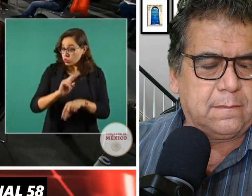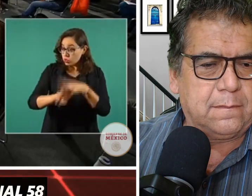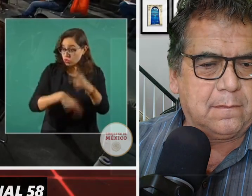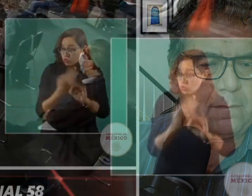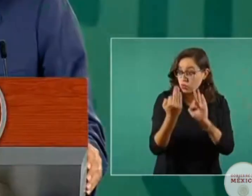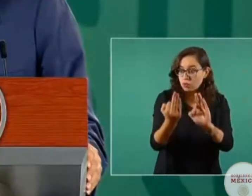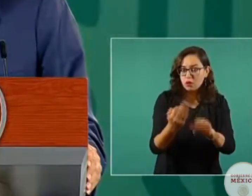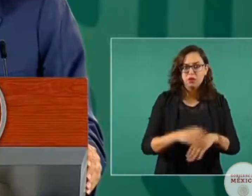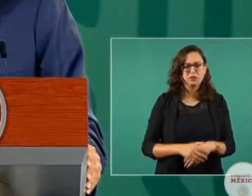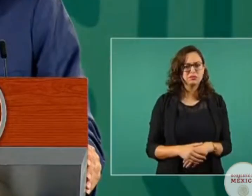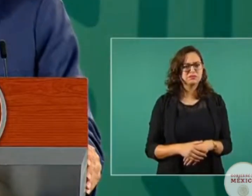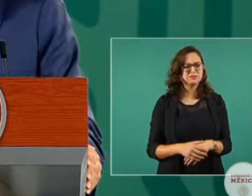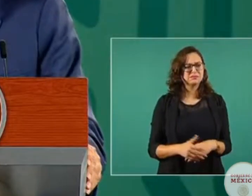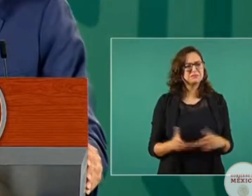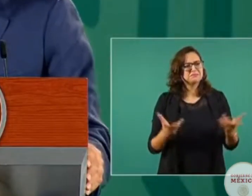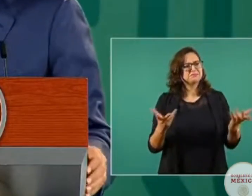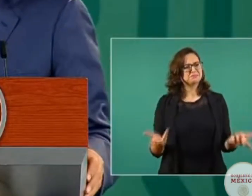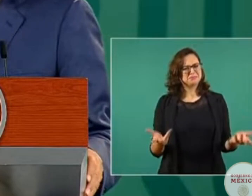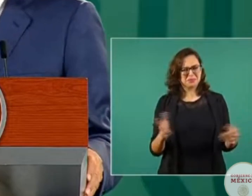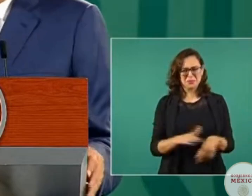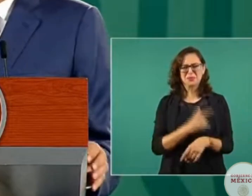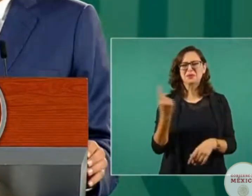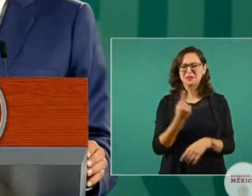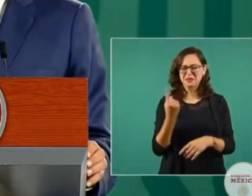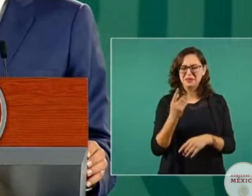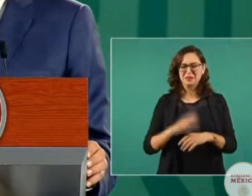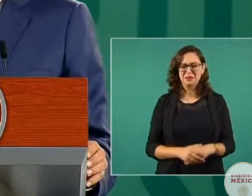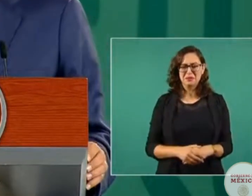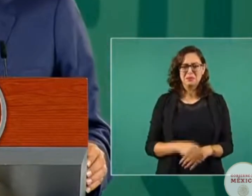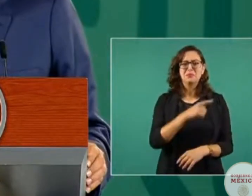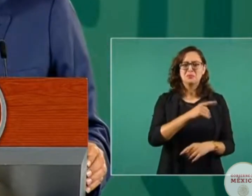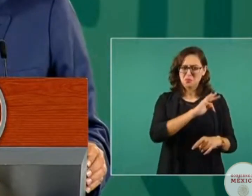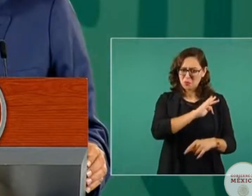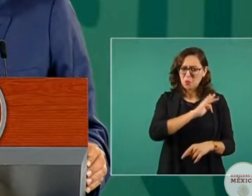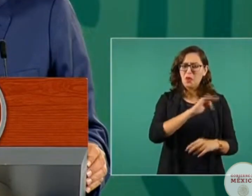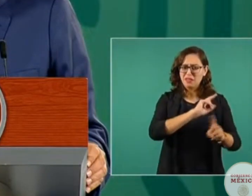Pero podría presentarse incluso amparado.